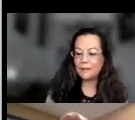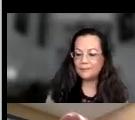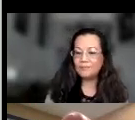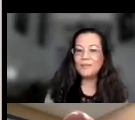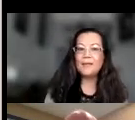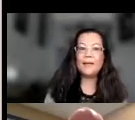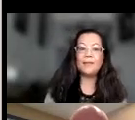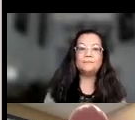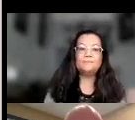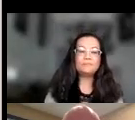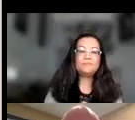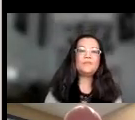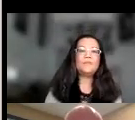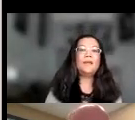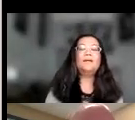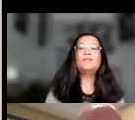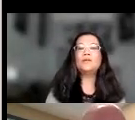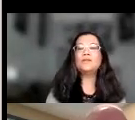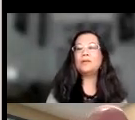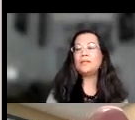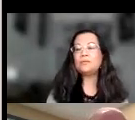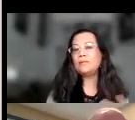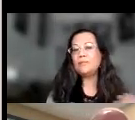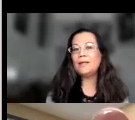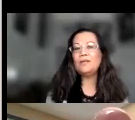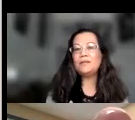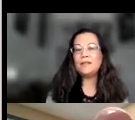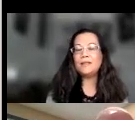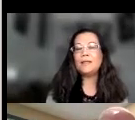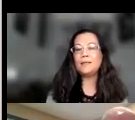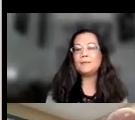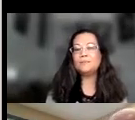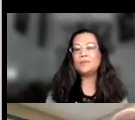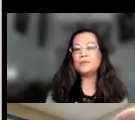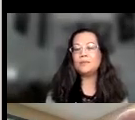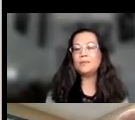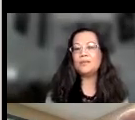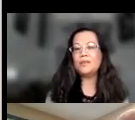resultado de este proyecto. Así que creo que estamos en un buen camino. Para el